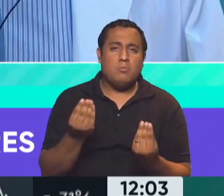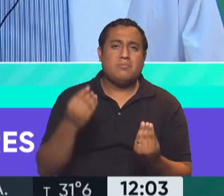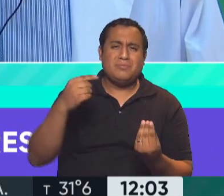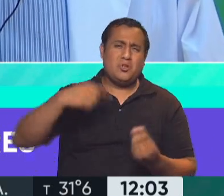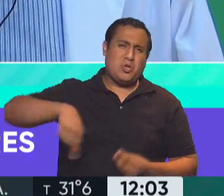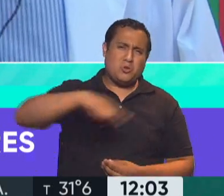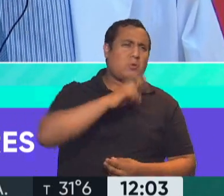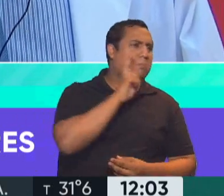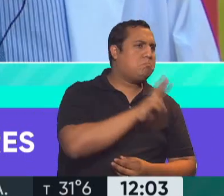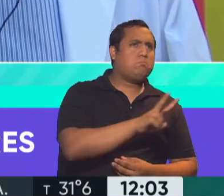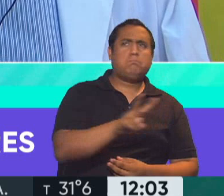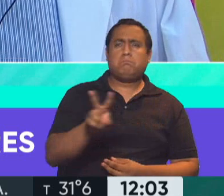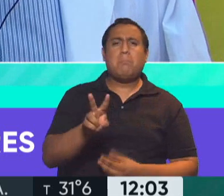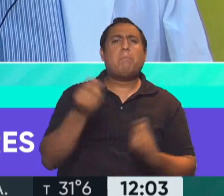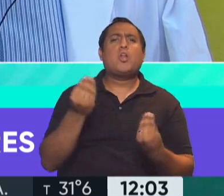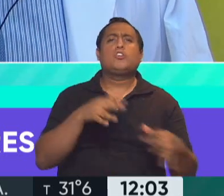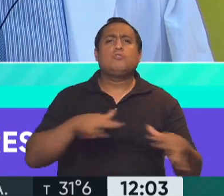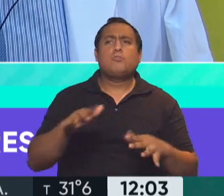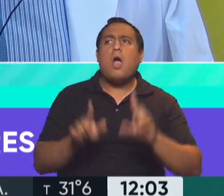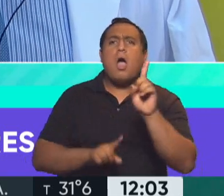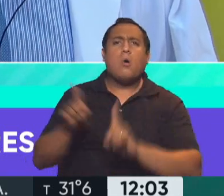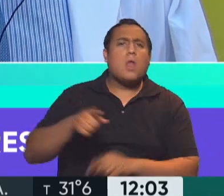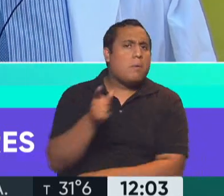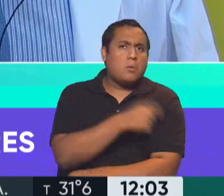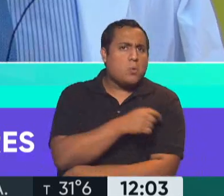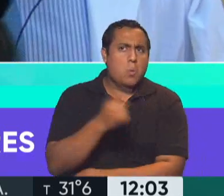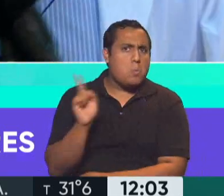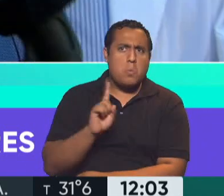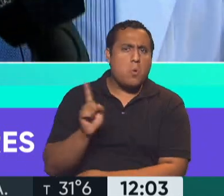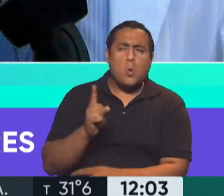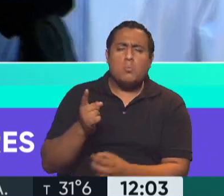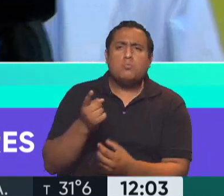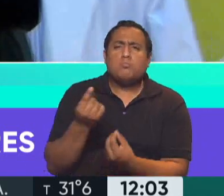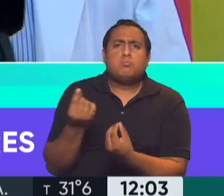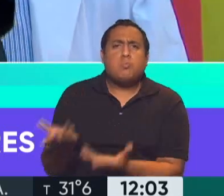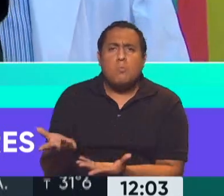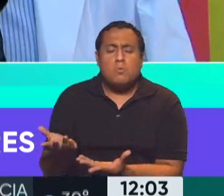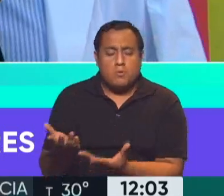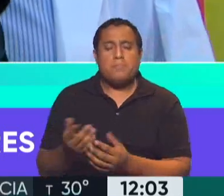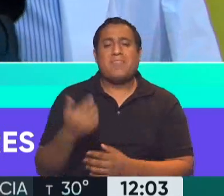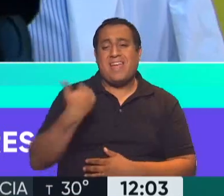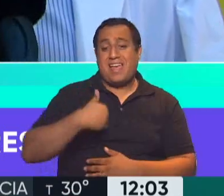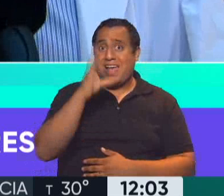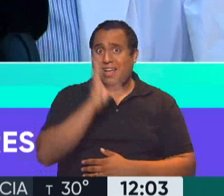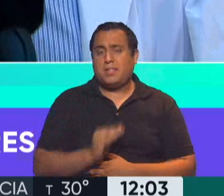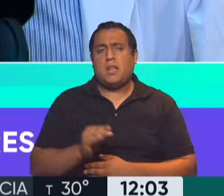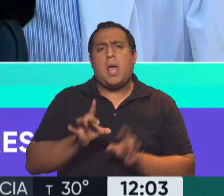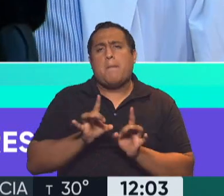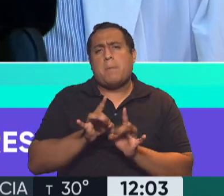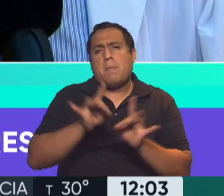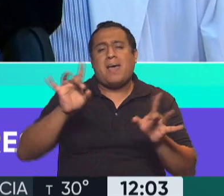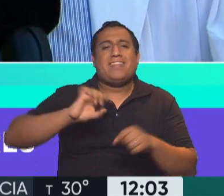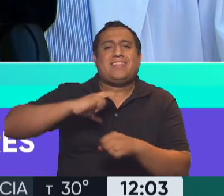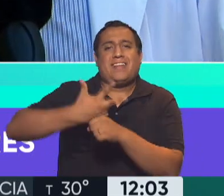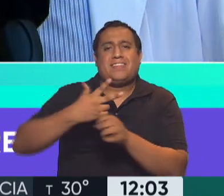permanentemente, y también la situación en torno a aquella gente que no se quiere vacunar? Bueno, Argentina está viviendo un brote muy intenso, la tercera